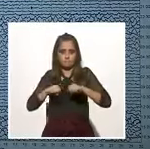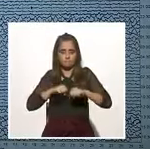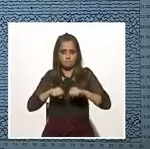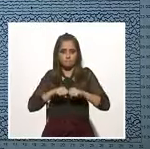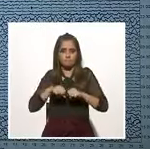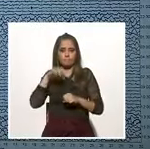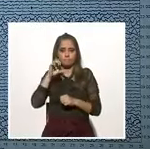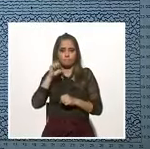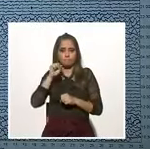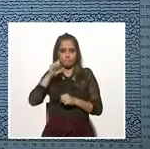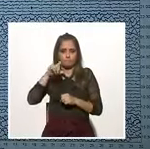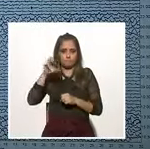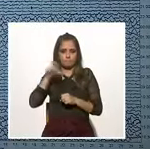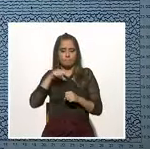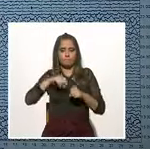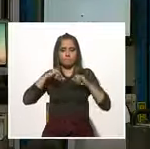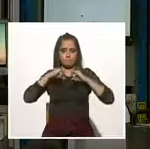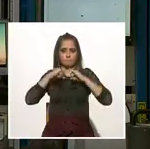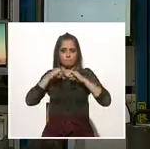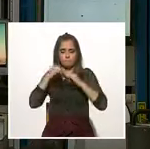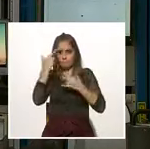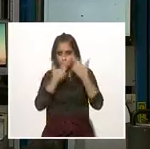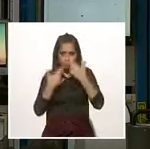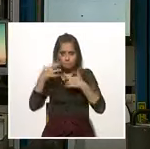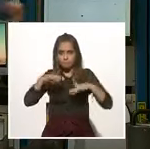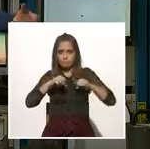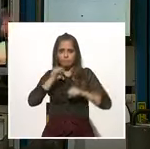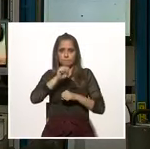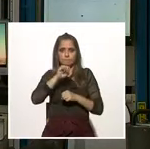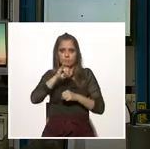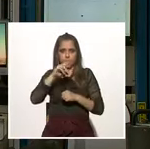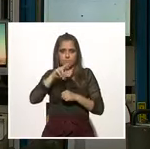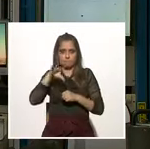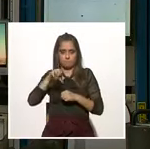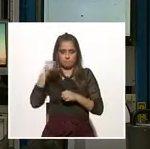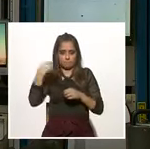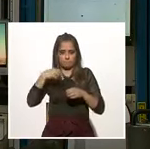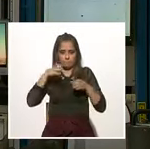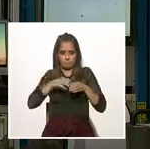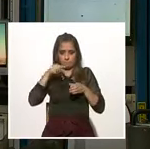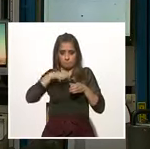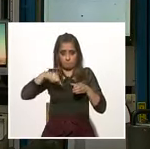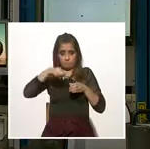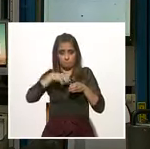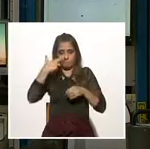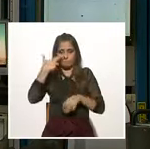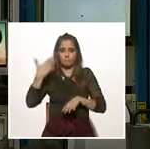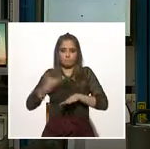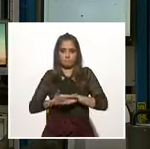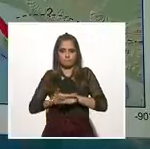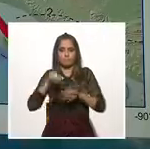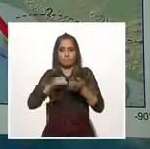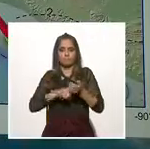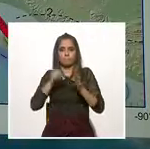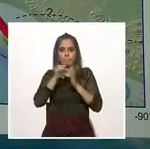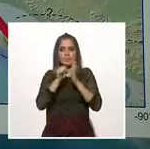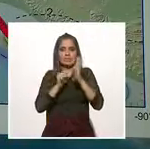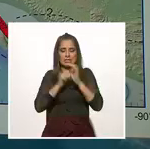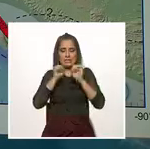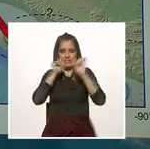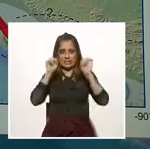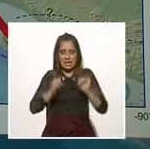que está a cargo del Centro de Instrumentación y Registro Sísmico, CIRES, que, bueno, ellos tienen a cargo el sistema de alerta sísmico